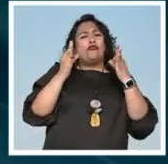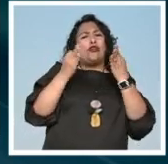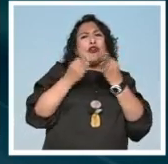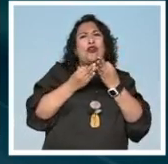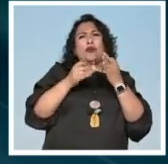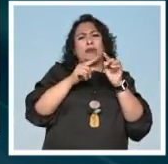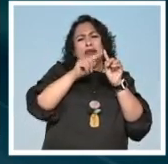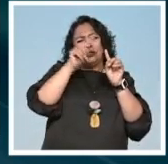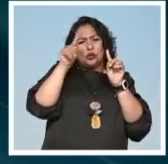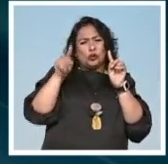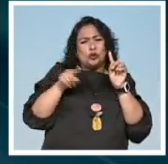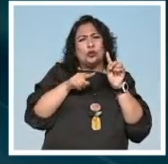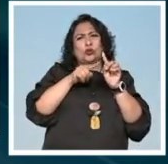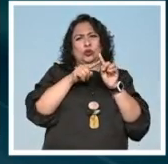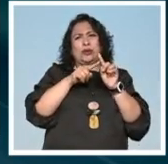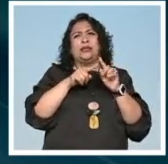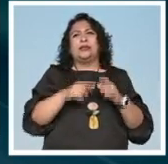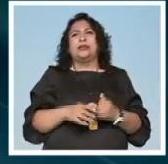superficies curvas.